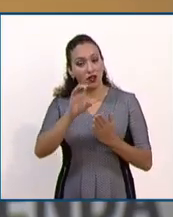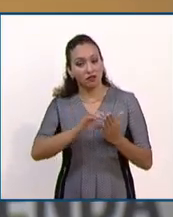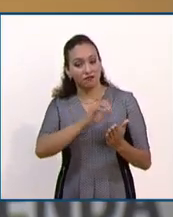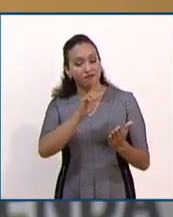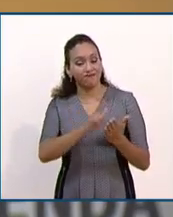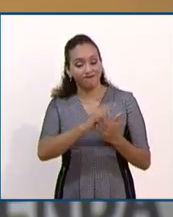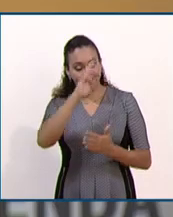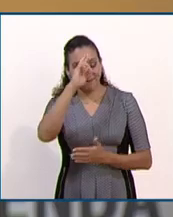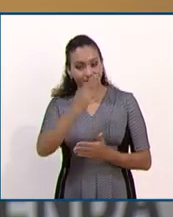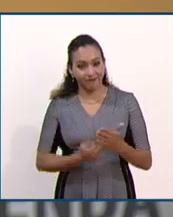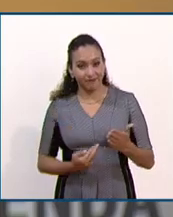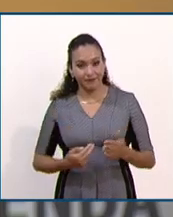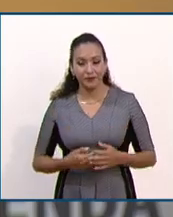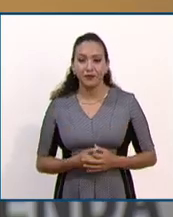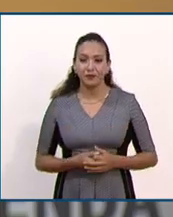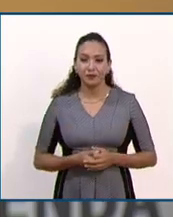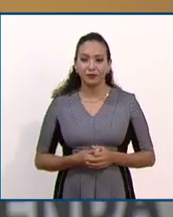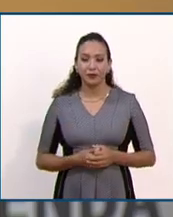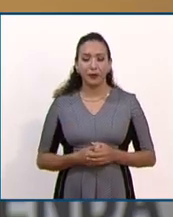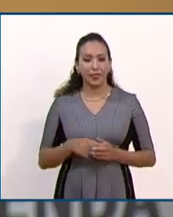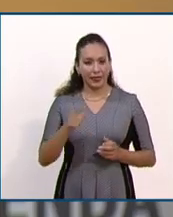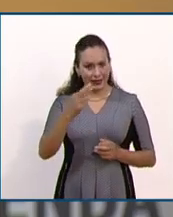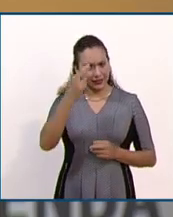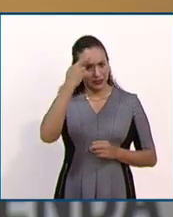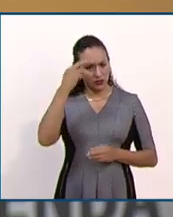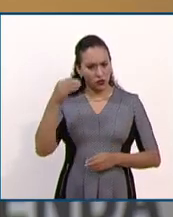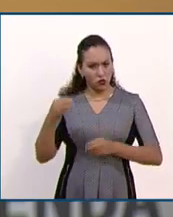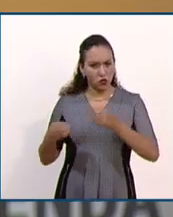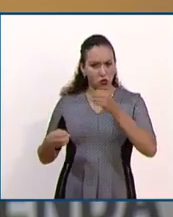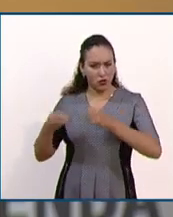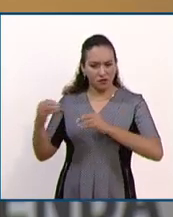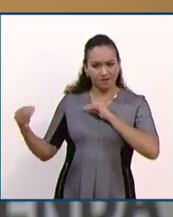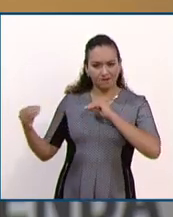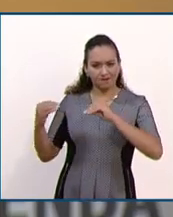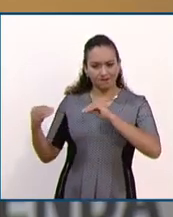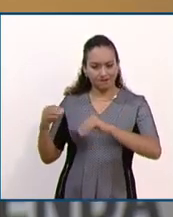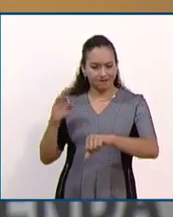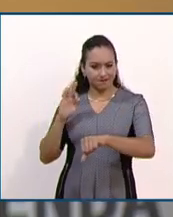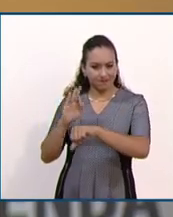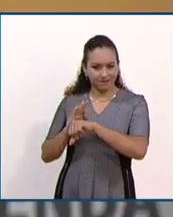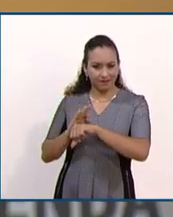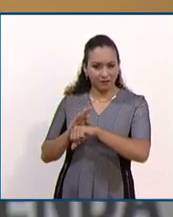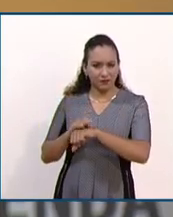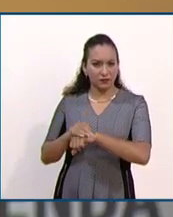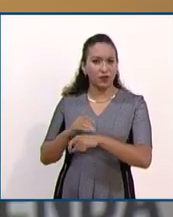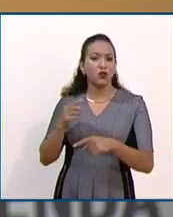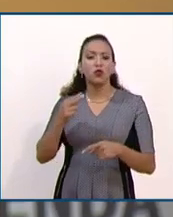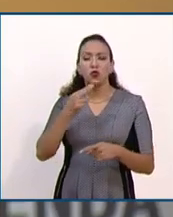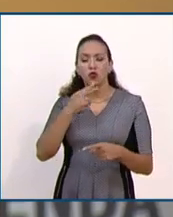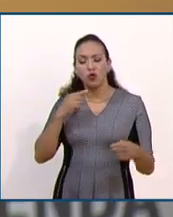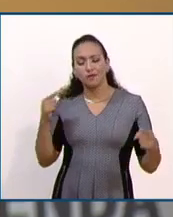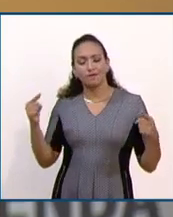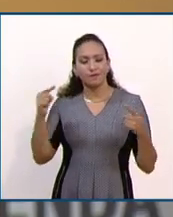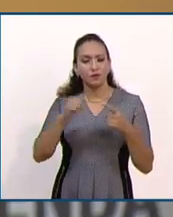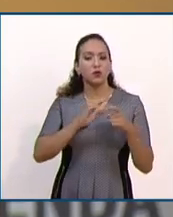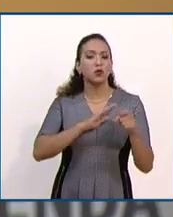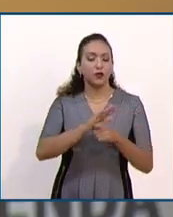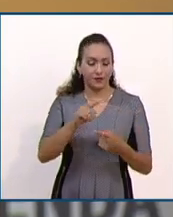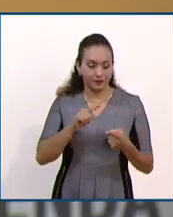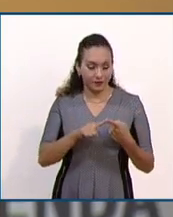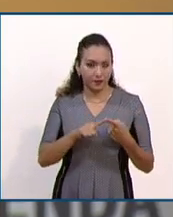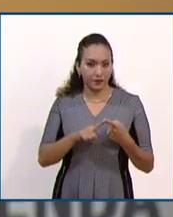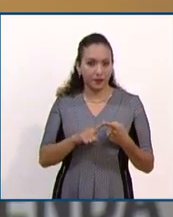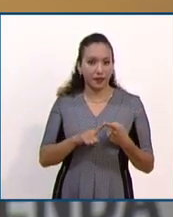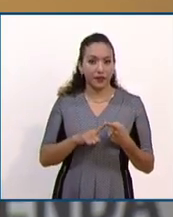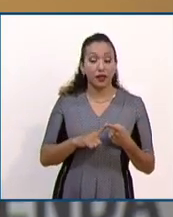derecho. Recordemos que el juicio de amparo tiene una doble función. Por un lado, permite acudir ante